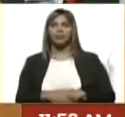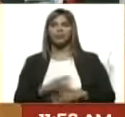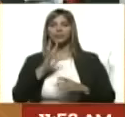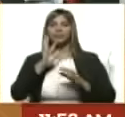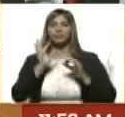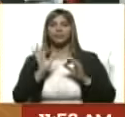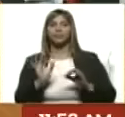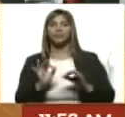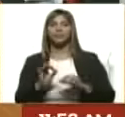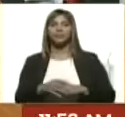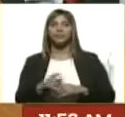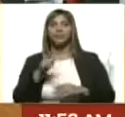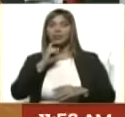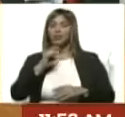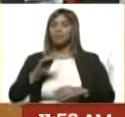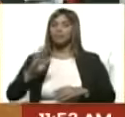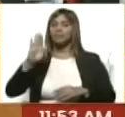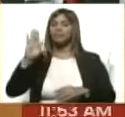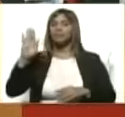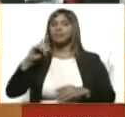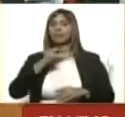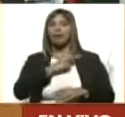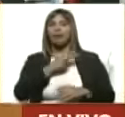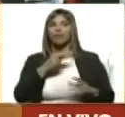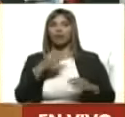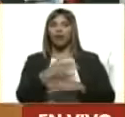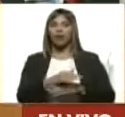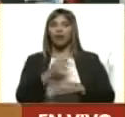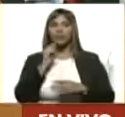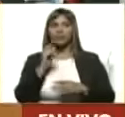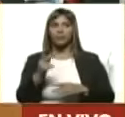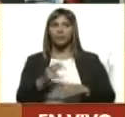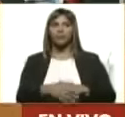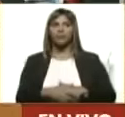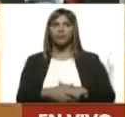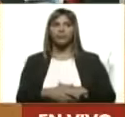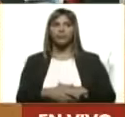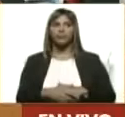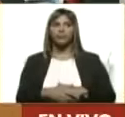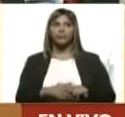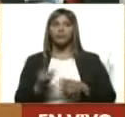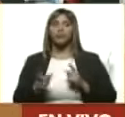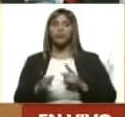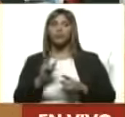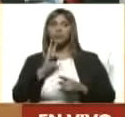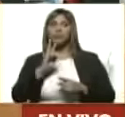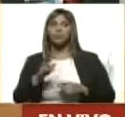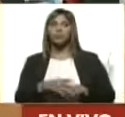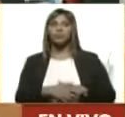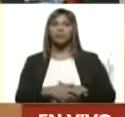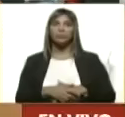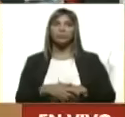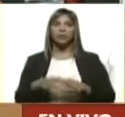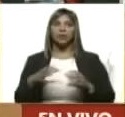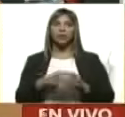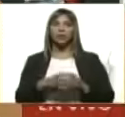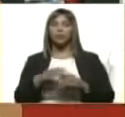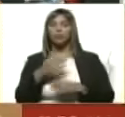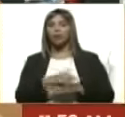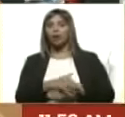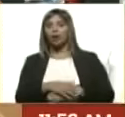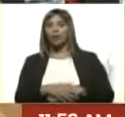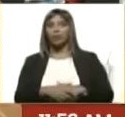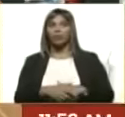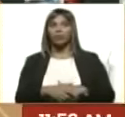hermanos, levanten la mano los jefes de calle, los equipos de calle que están ahí para ver si veo algunos, ajá. equipos de calle, equipos